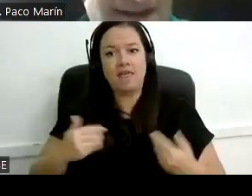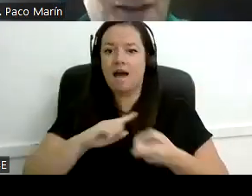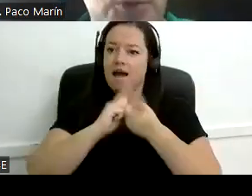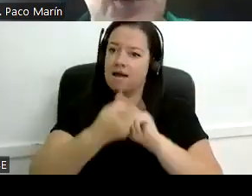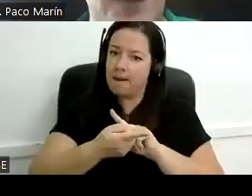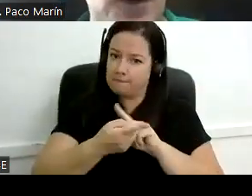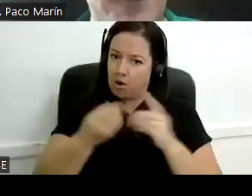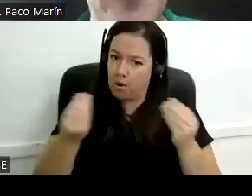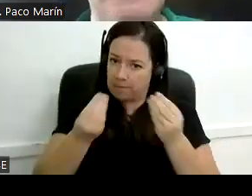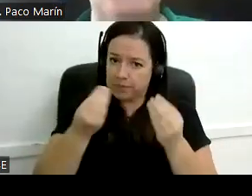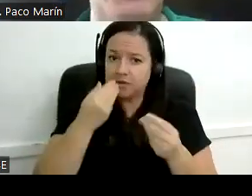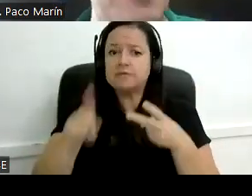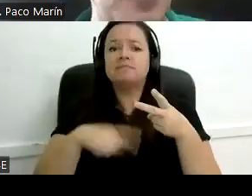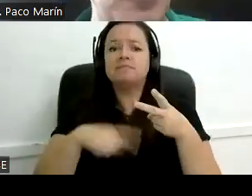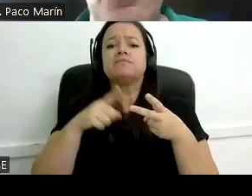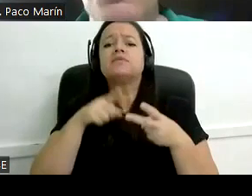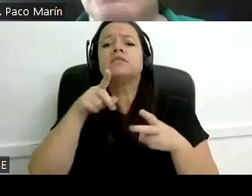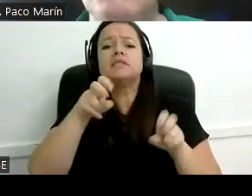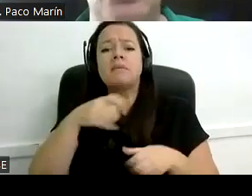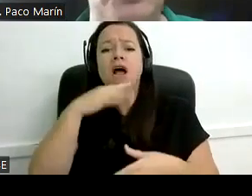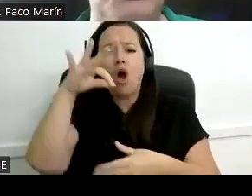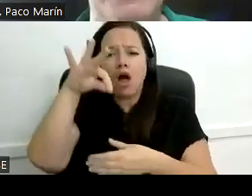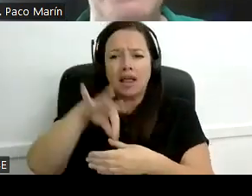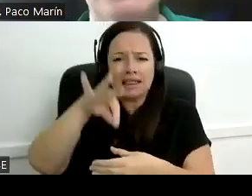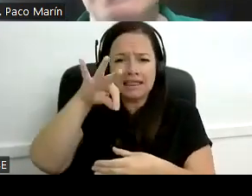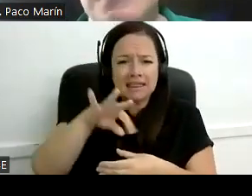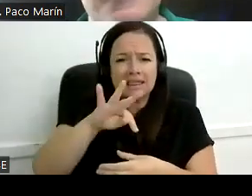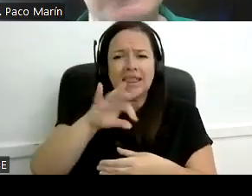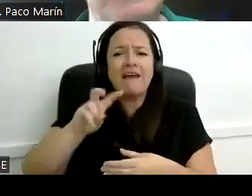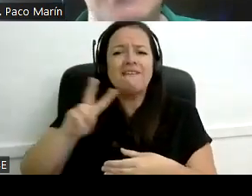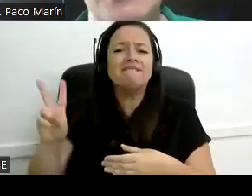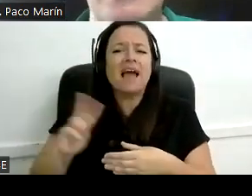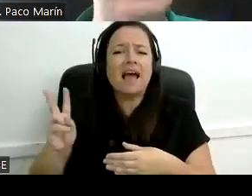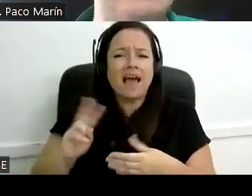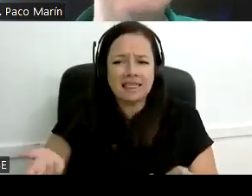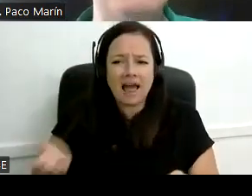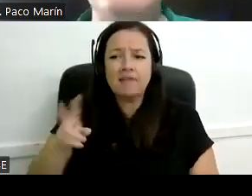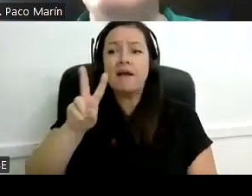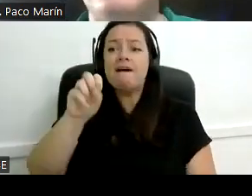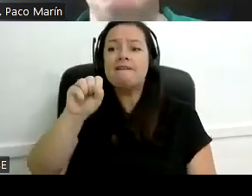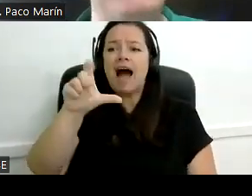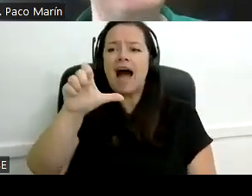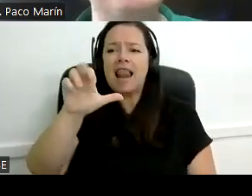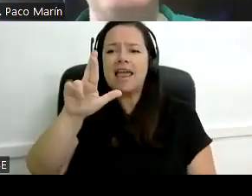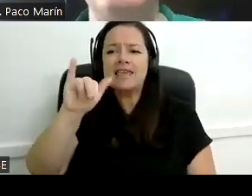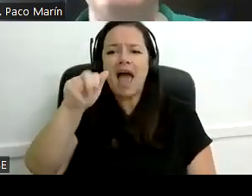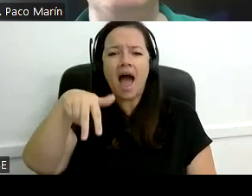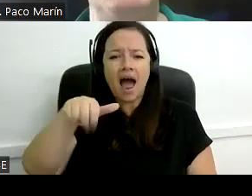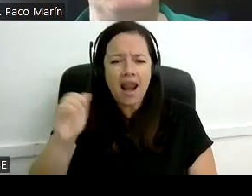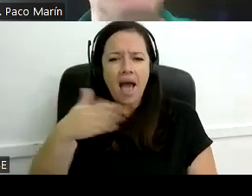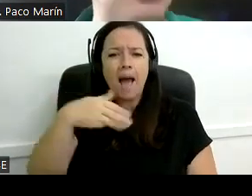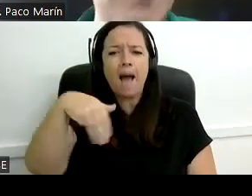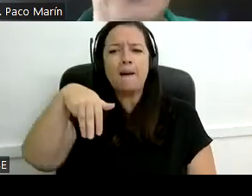puede utilizar después alguna droga vegetal, se puede empezar con infusiones, dosis muy bajita, de valeriana, tila,